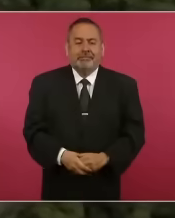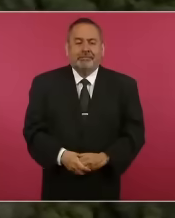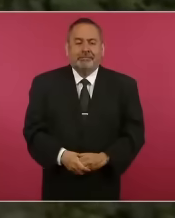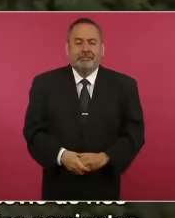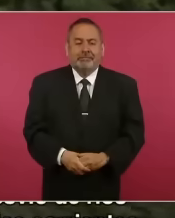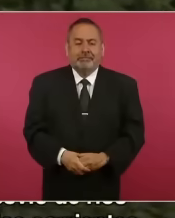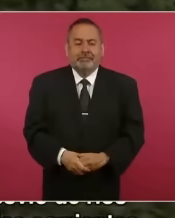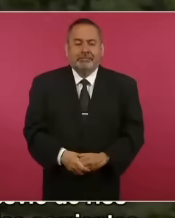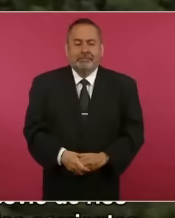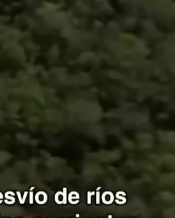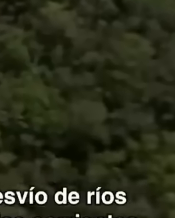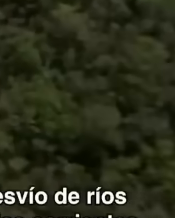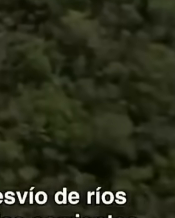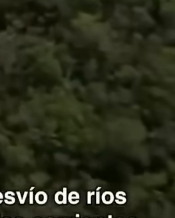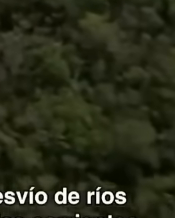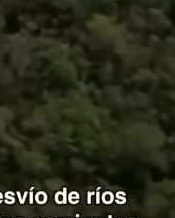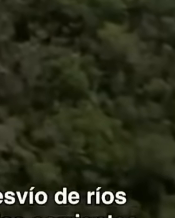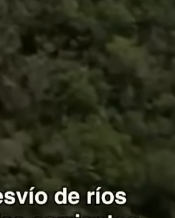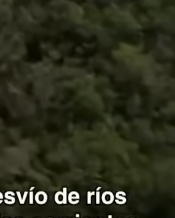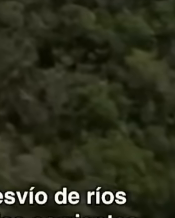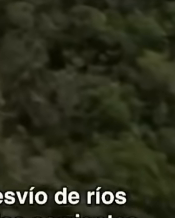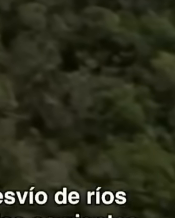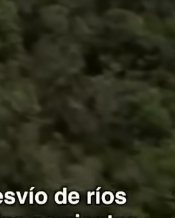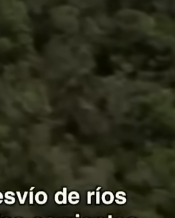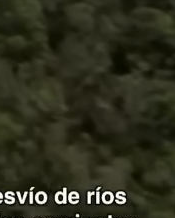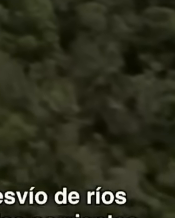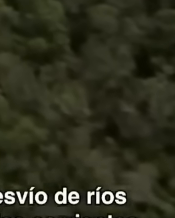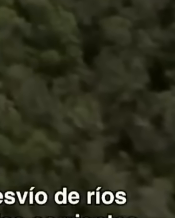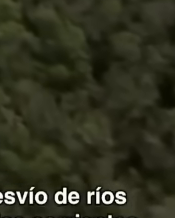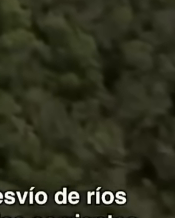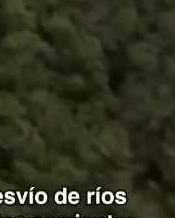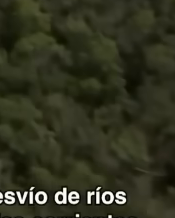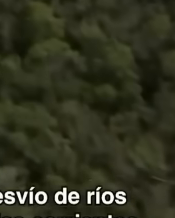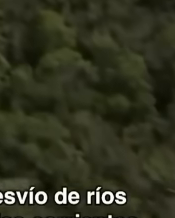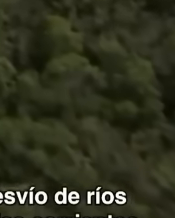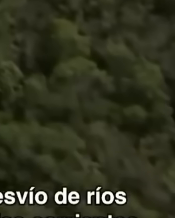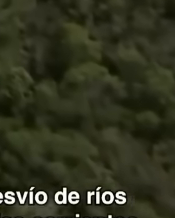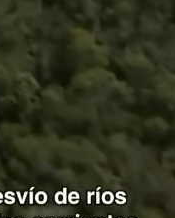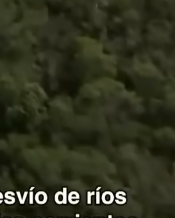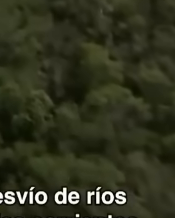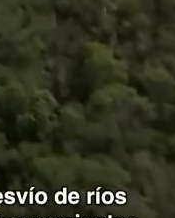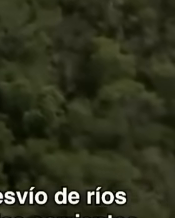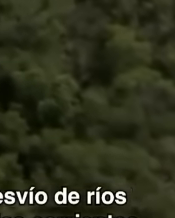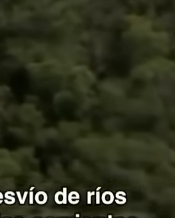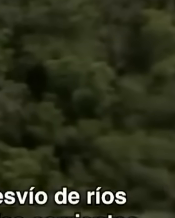Y ahora, pues, por lo que me estás diciendo, son defensores de derechos humanos.